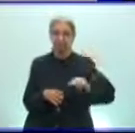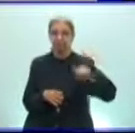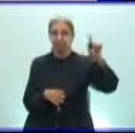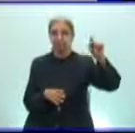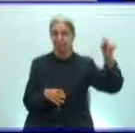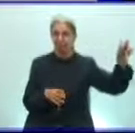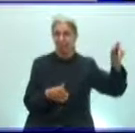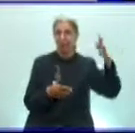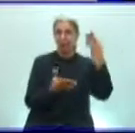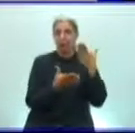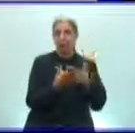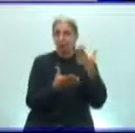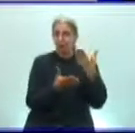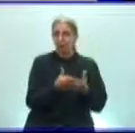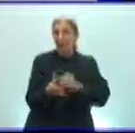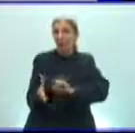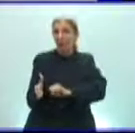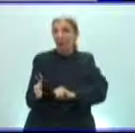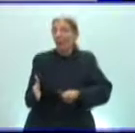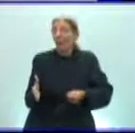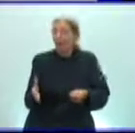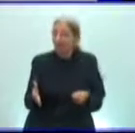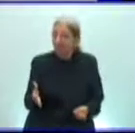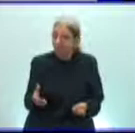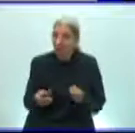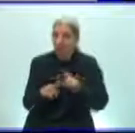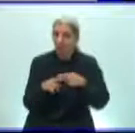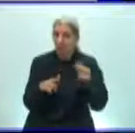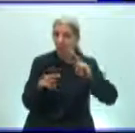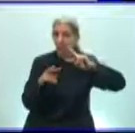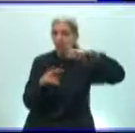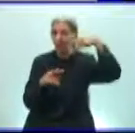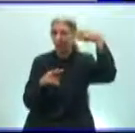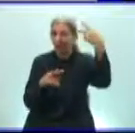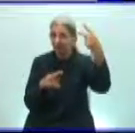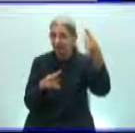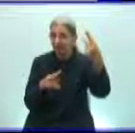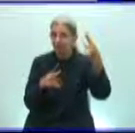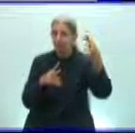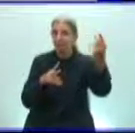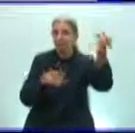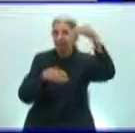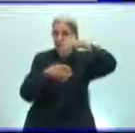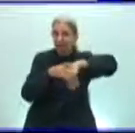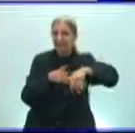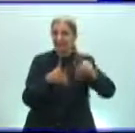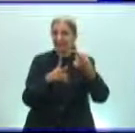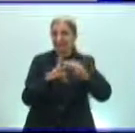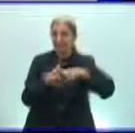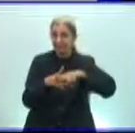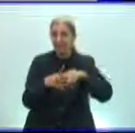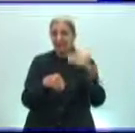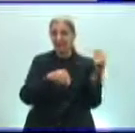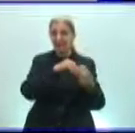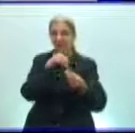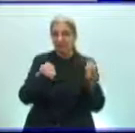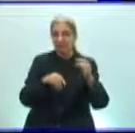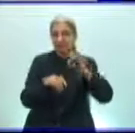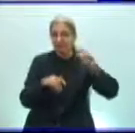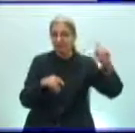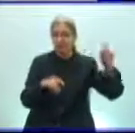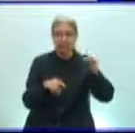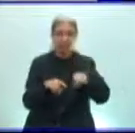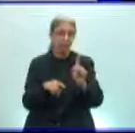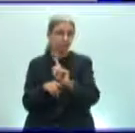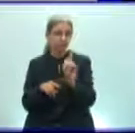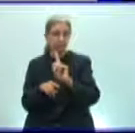la comprobación, por lo que explicamos, porque al elevar al cuadrado pueden introducirse soluciones de la ecuación transformada que no son soluciones de la